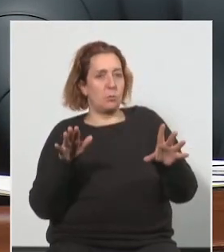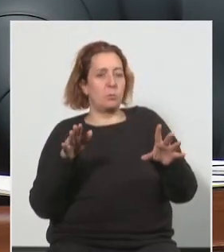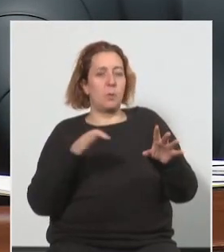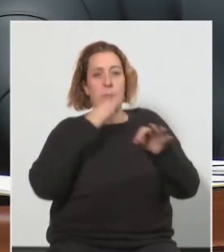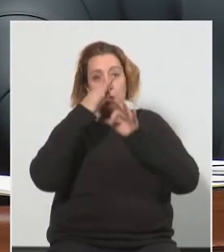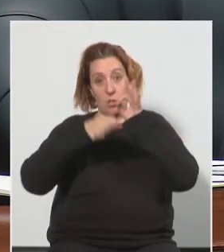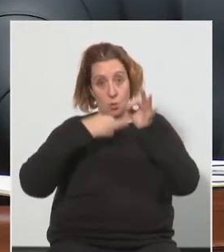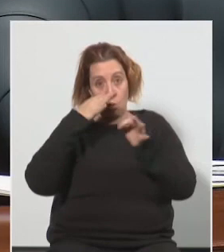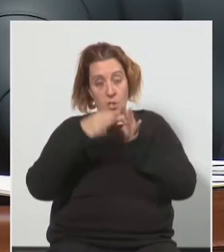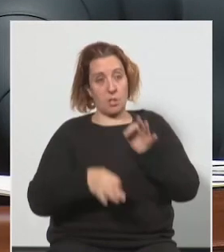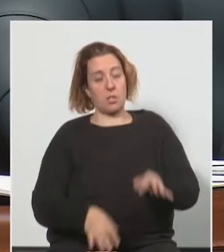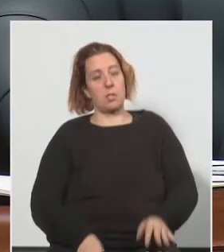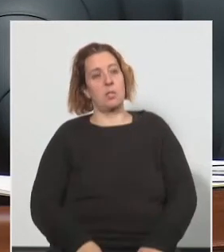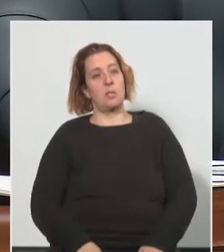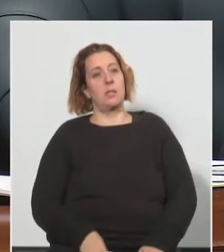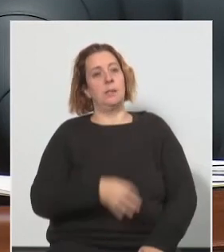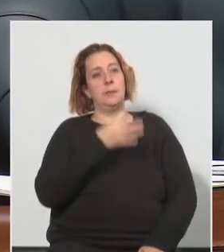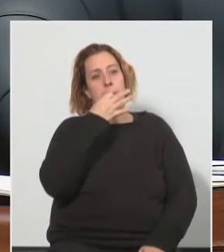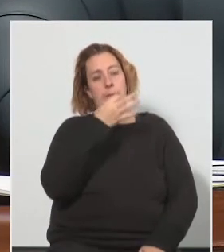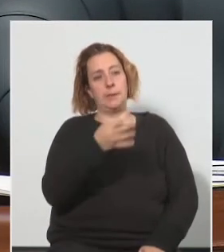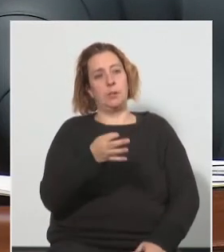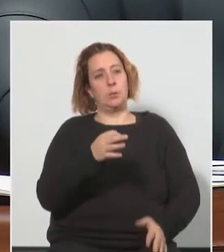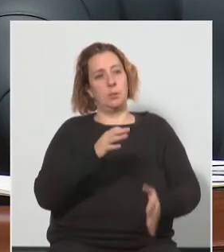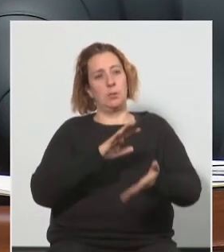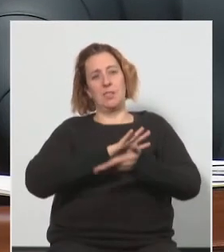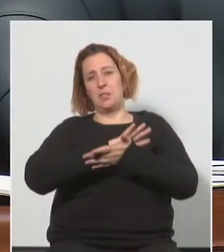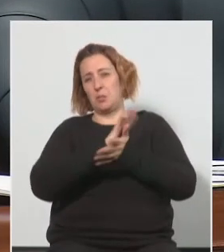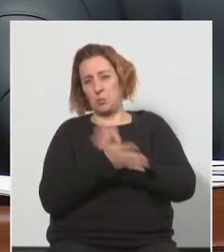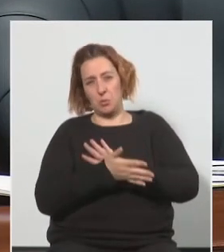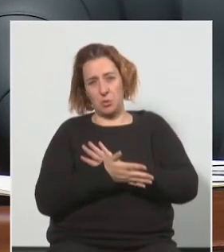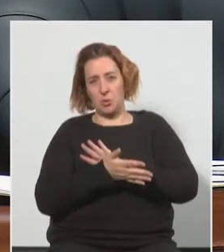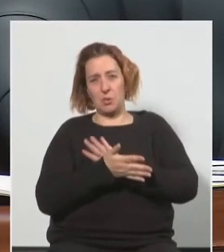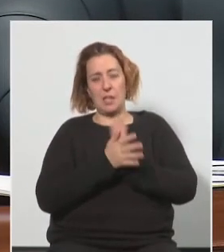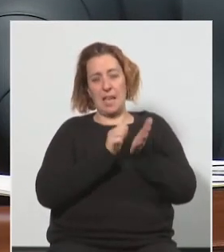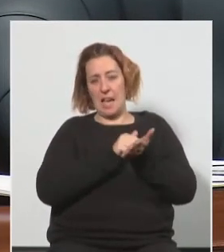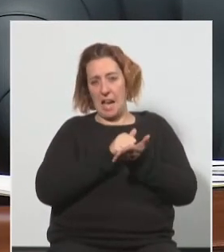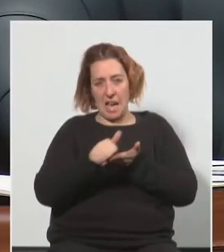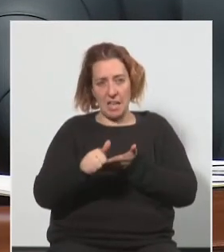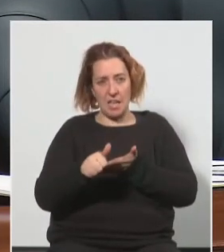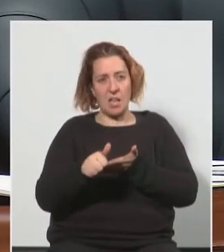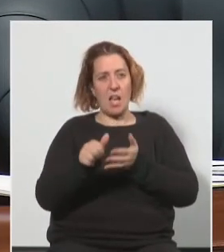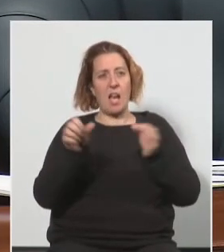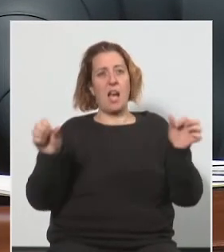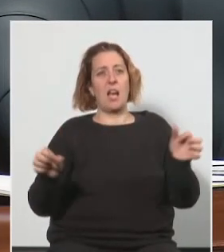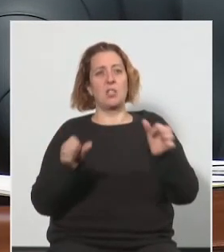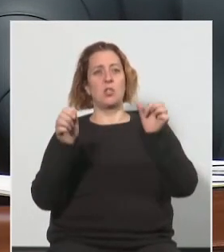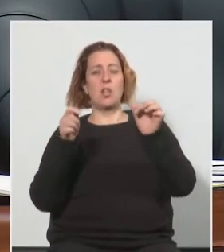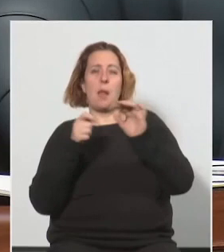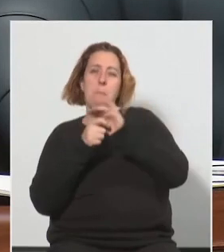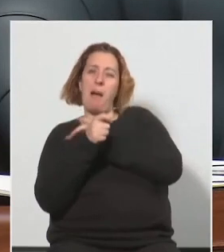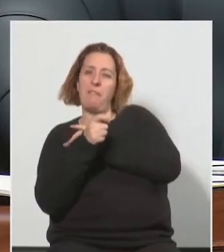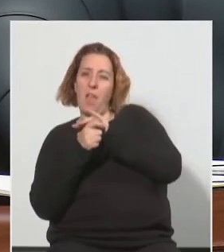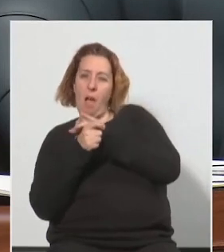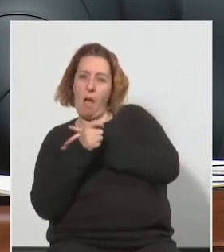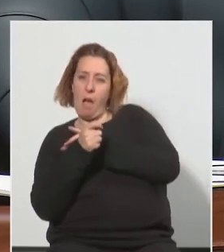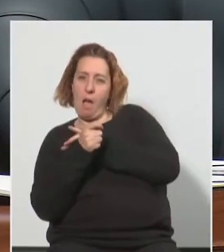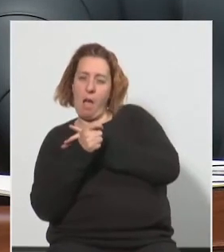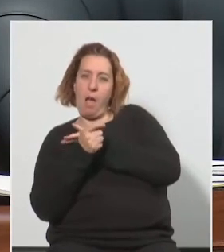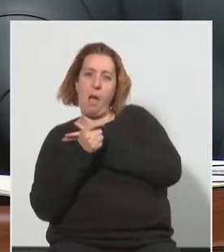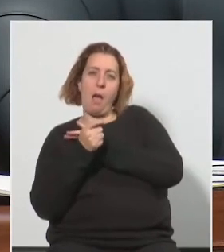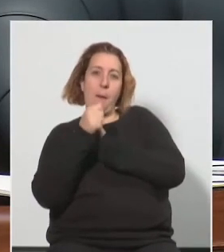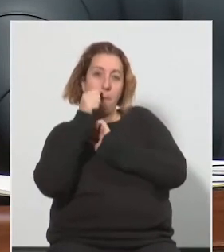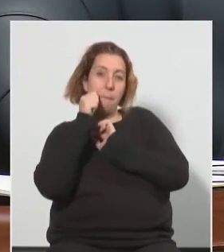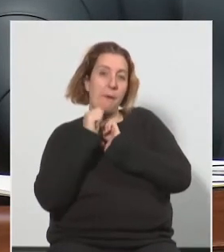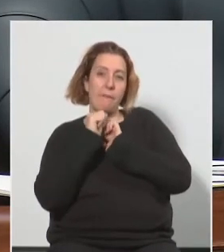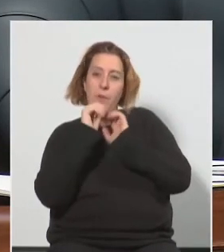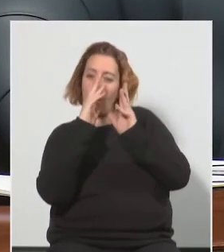sus expresiones. Vinculó la destrucción del escáner con el accionar de mafias organizadas, afirmando